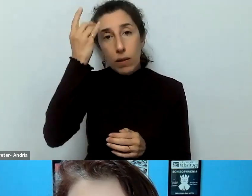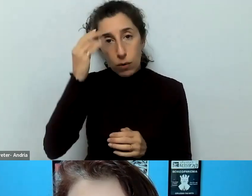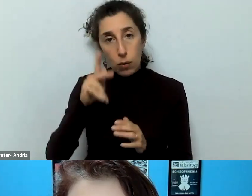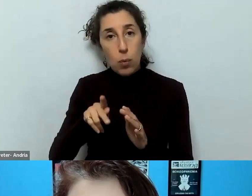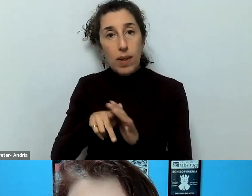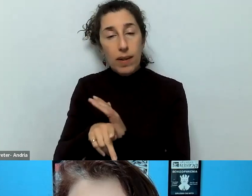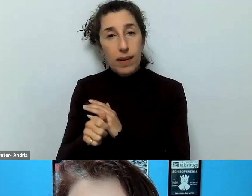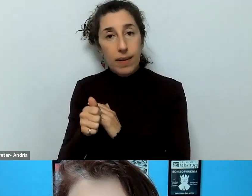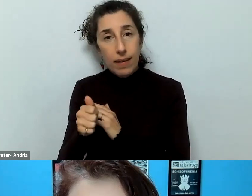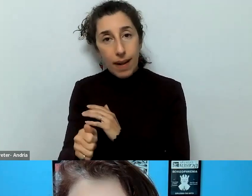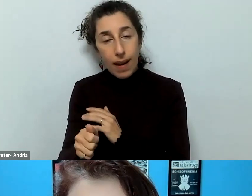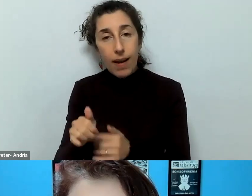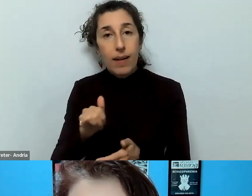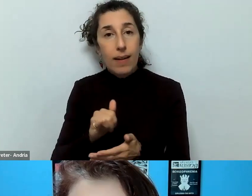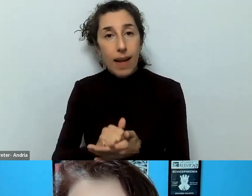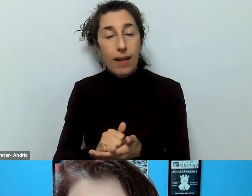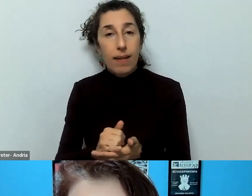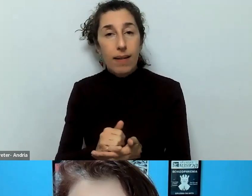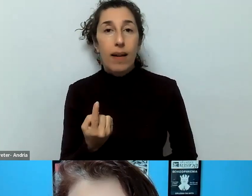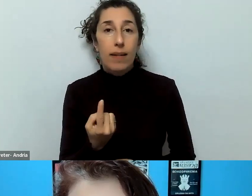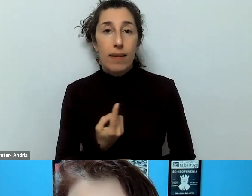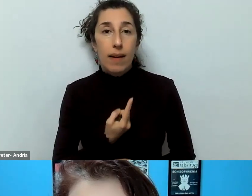algo que de soledad,